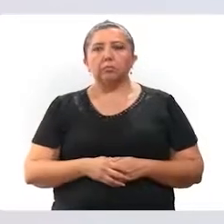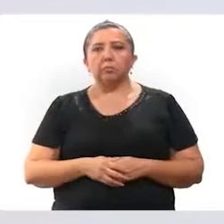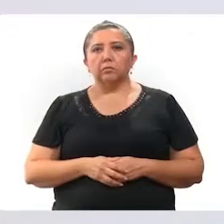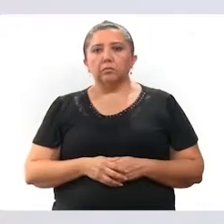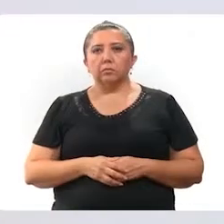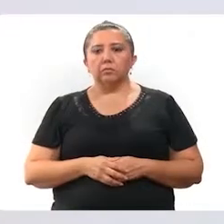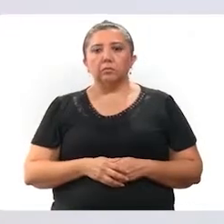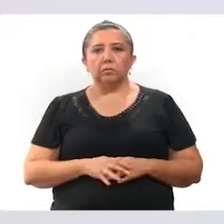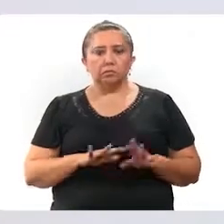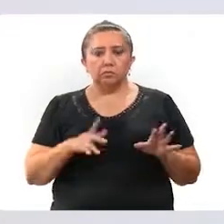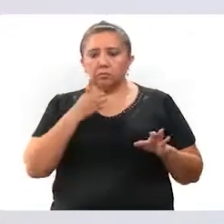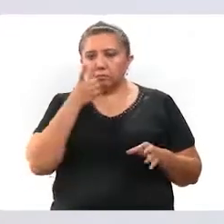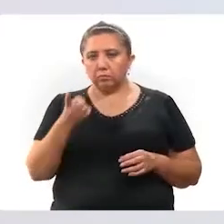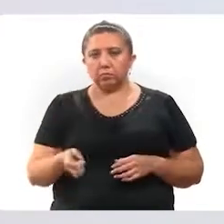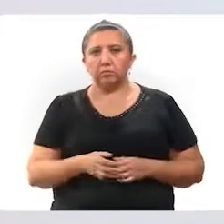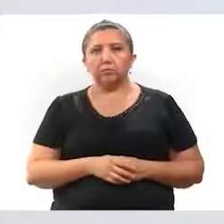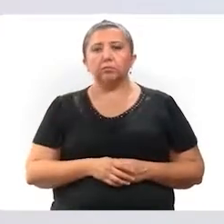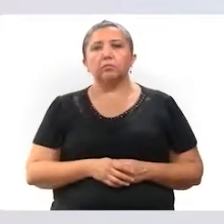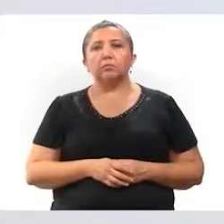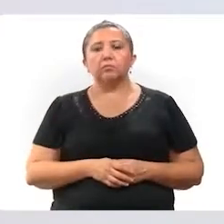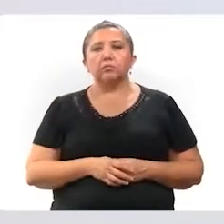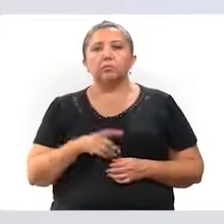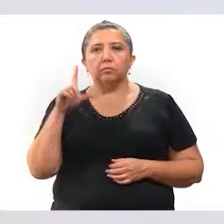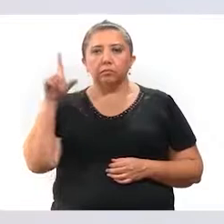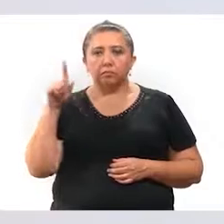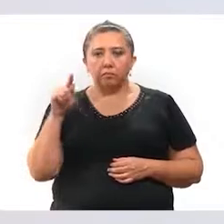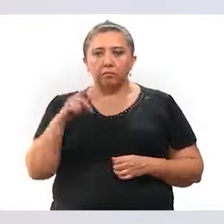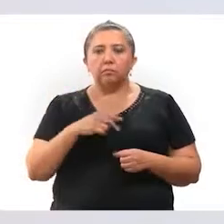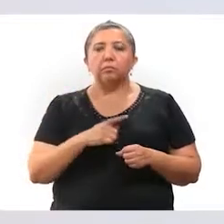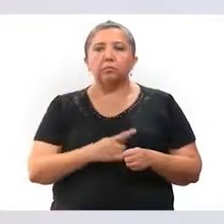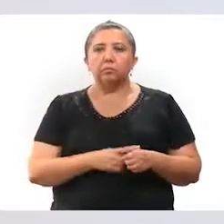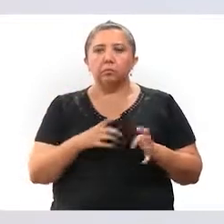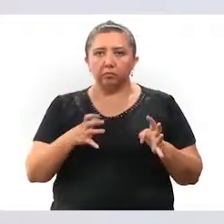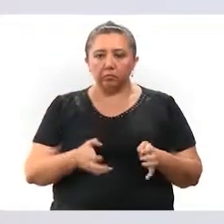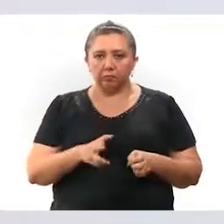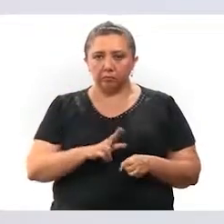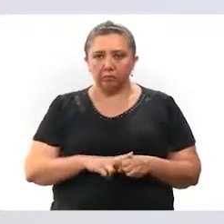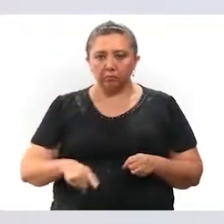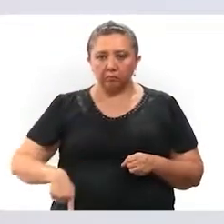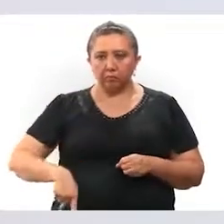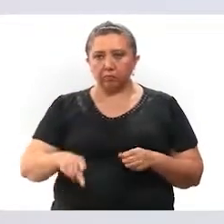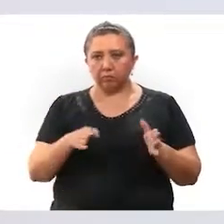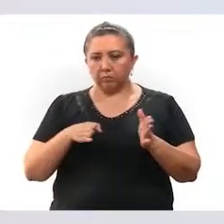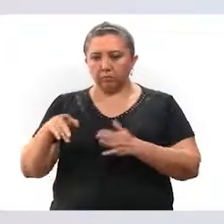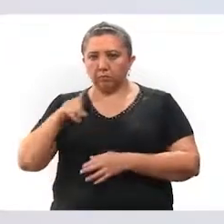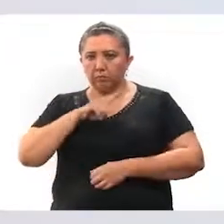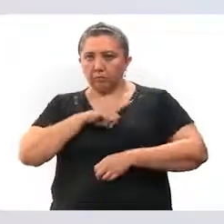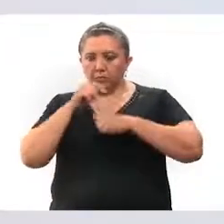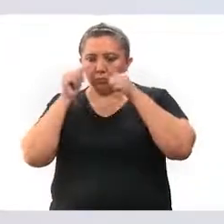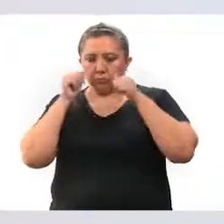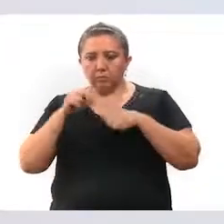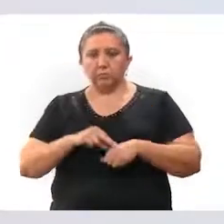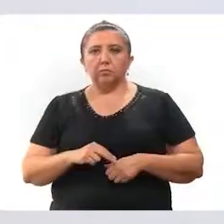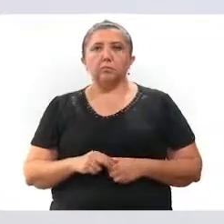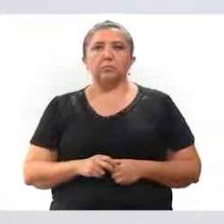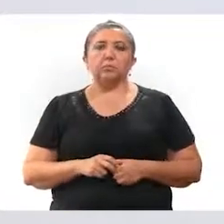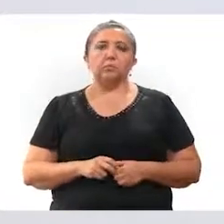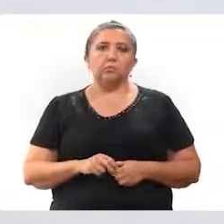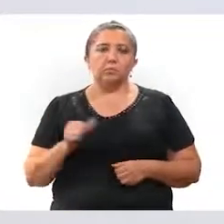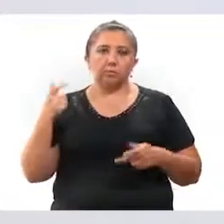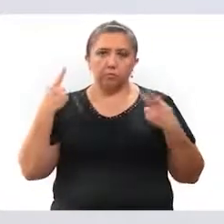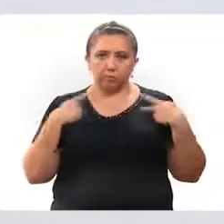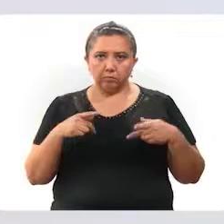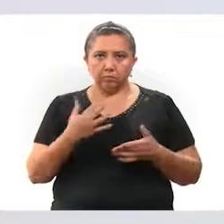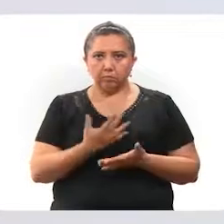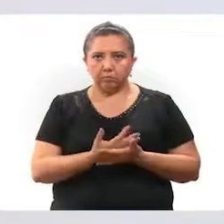leves. Como ya se mencionó, 70 de los casos positivos están en hospitales públicos y en aislamiento total.